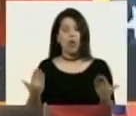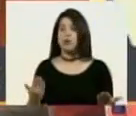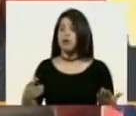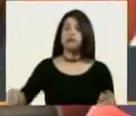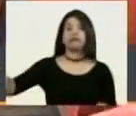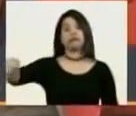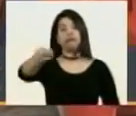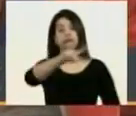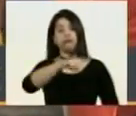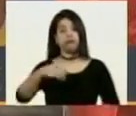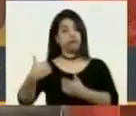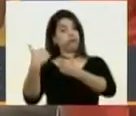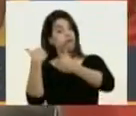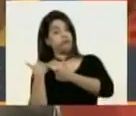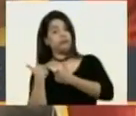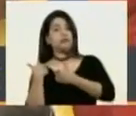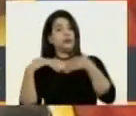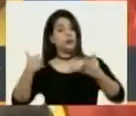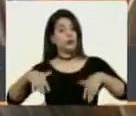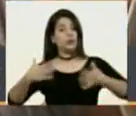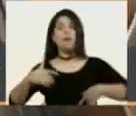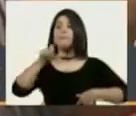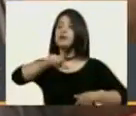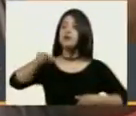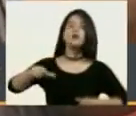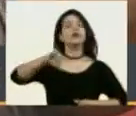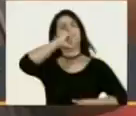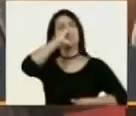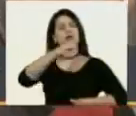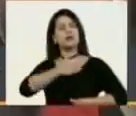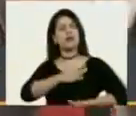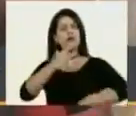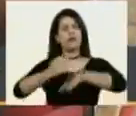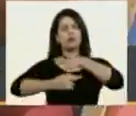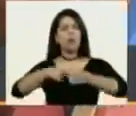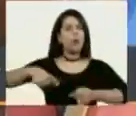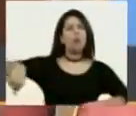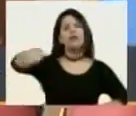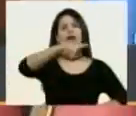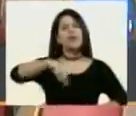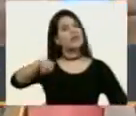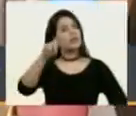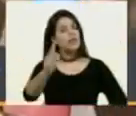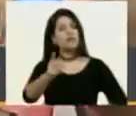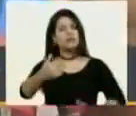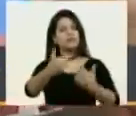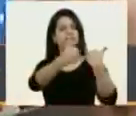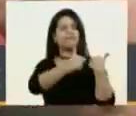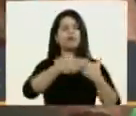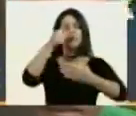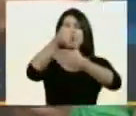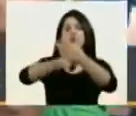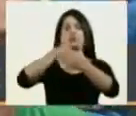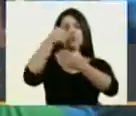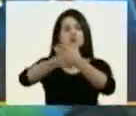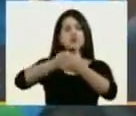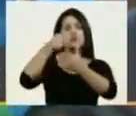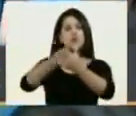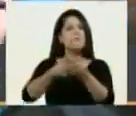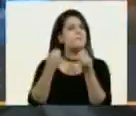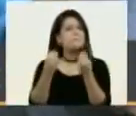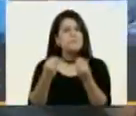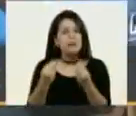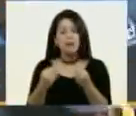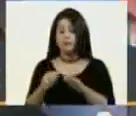los revolucionarios y las revolucionarias de hoy día. Nos corresponde a nosotros dar esta lucha para que nuestros hijos y nuestros